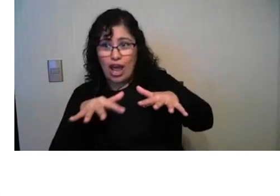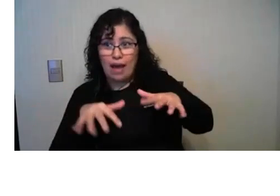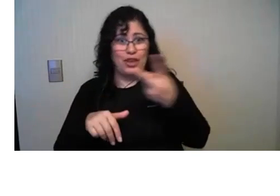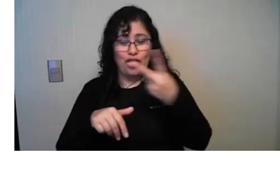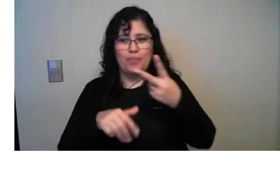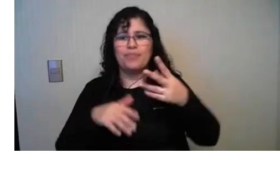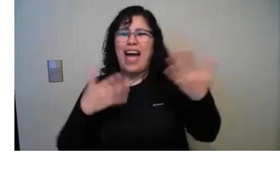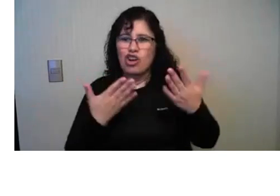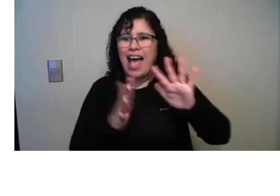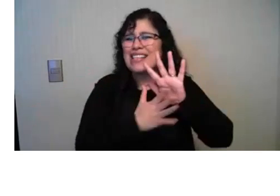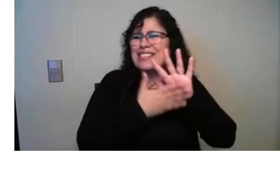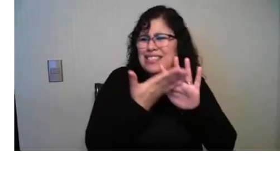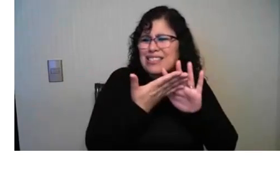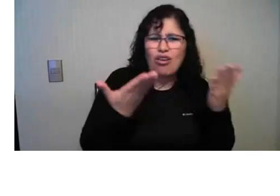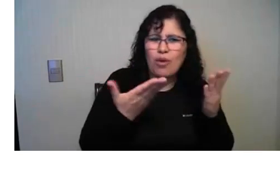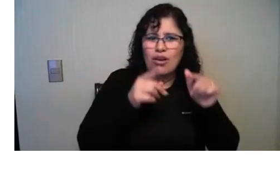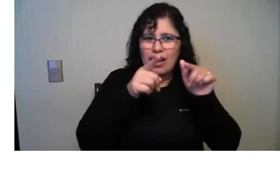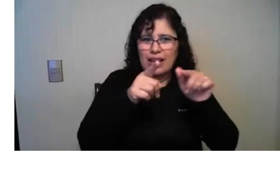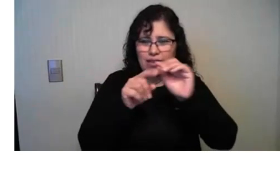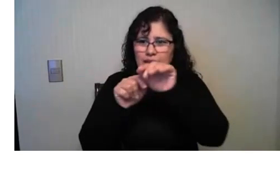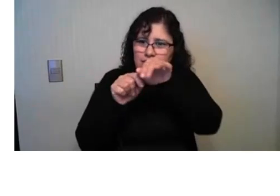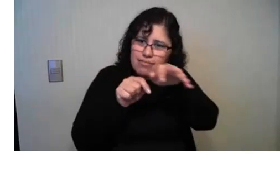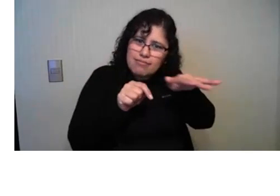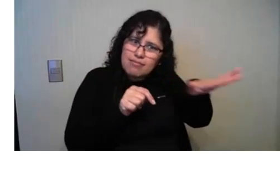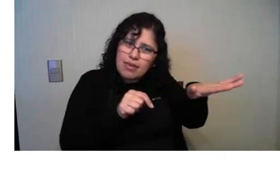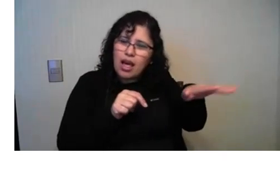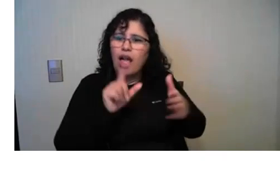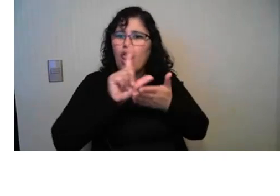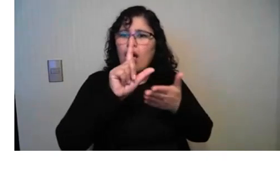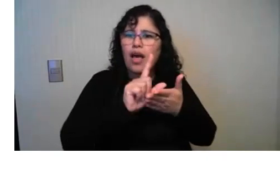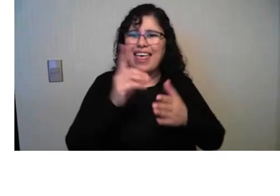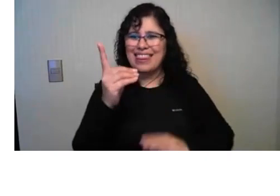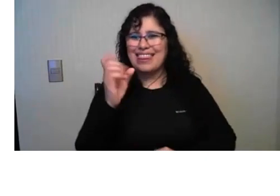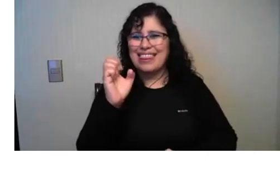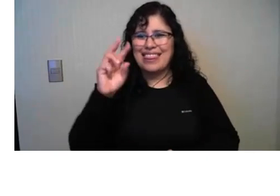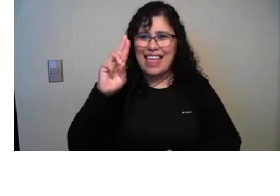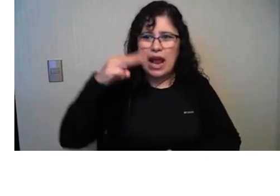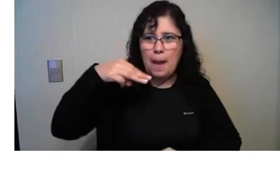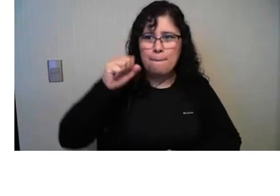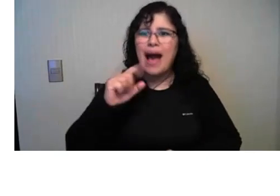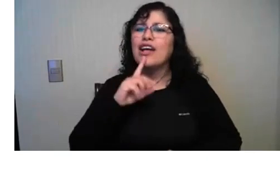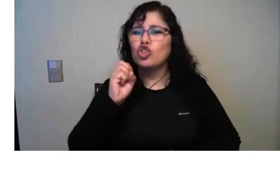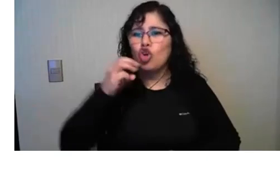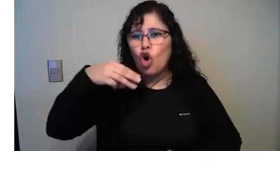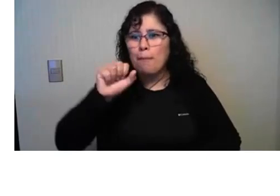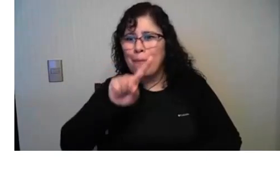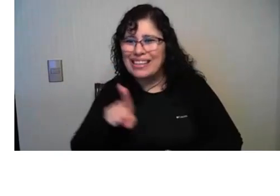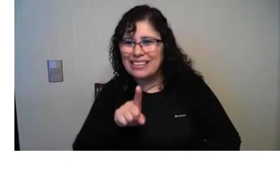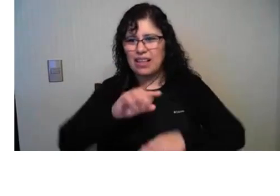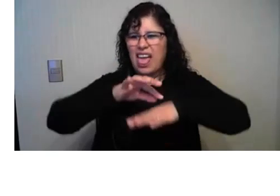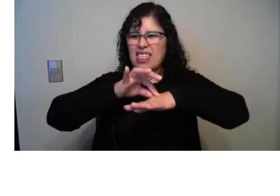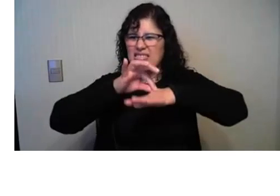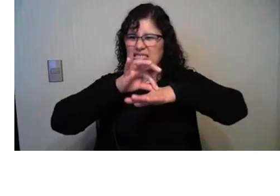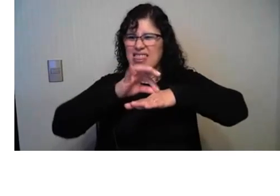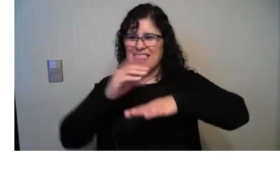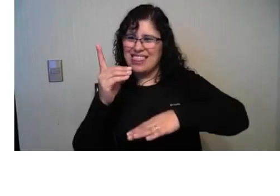¿cierto? Que esto va a inervar sectores que se llaman dermatomas, derma de piel, así. Y